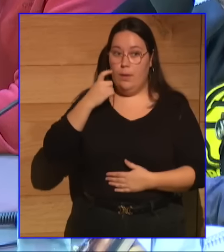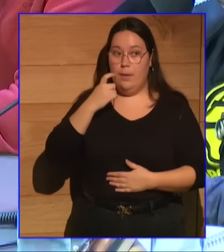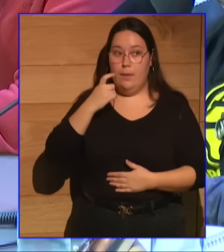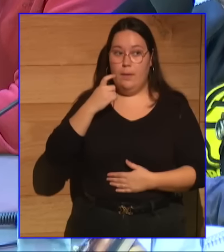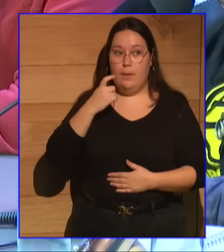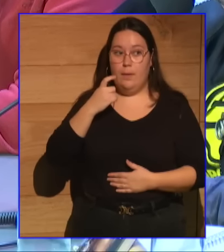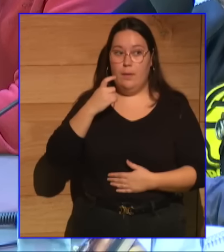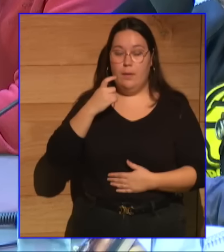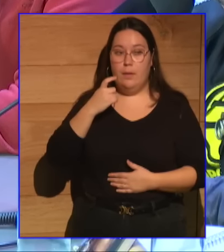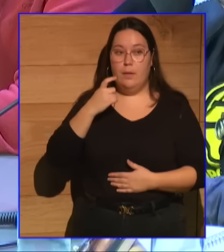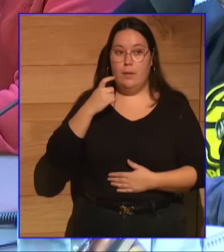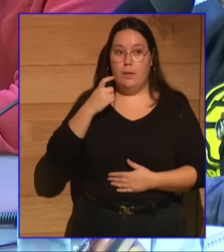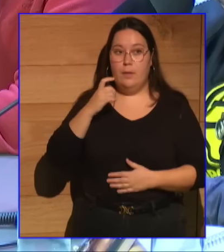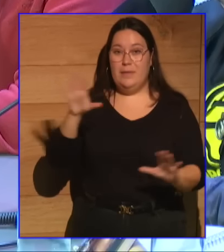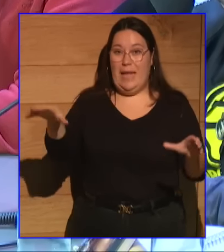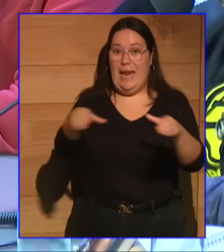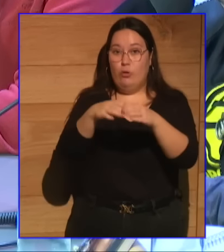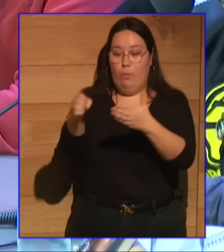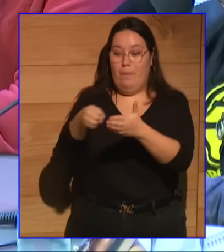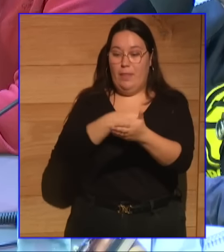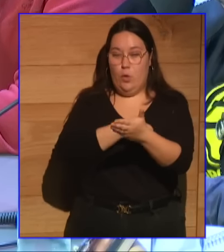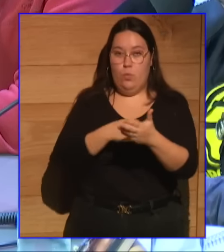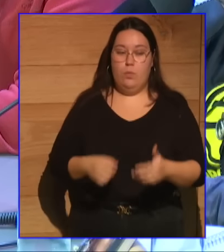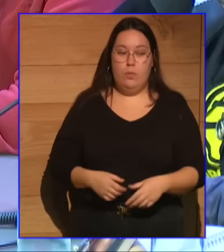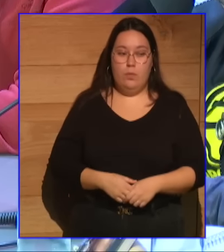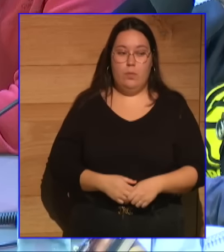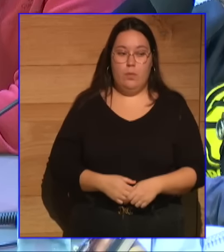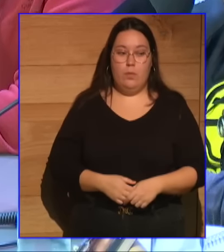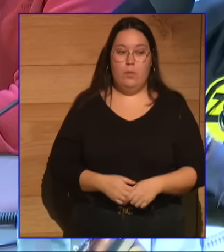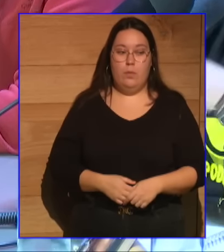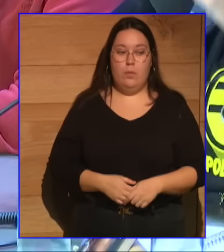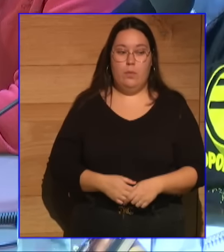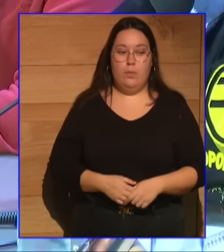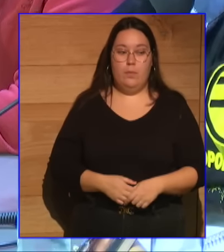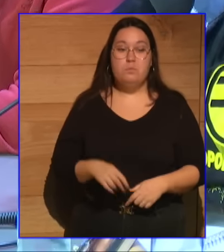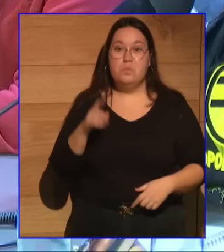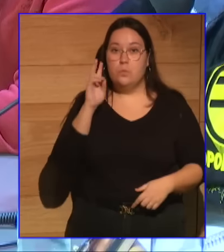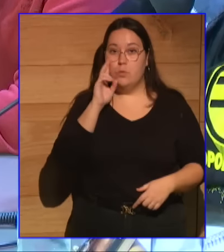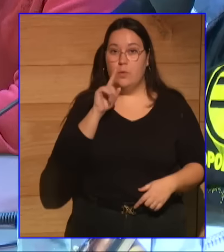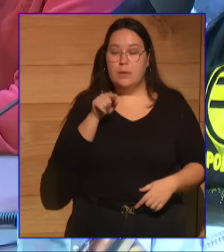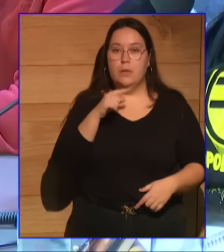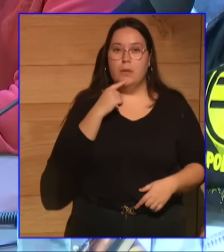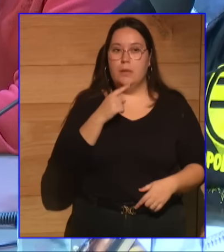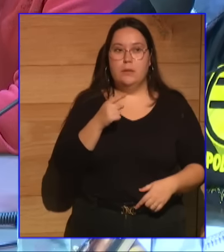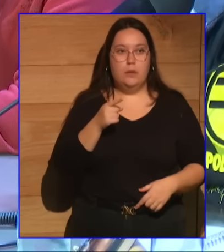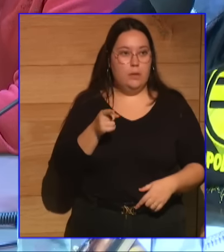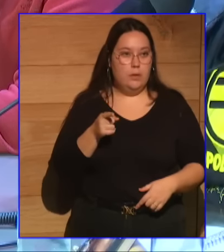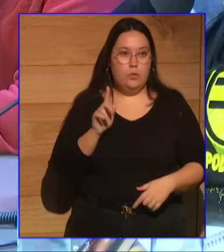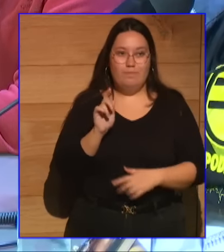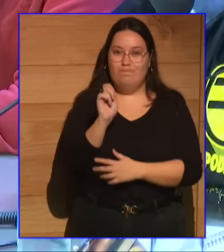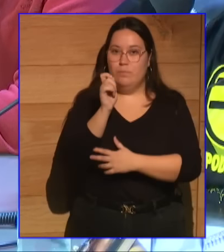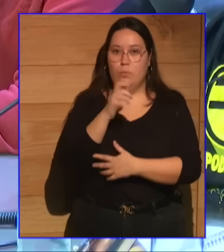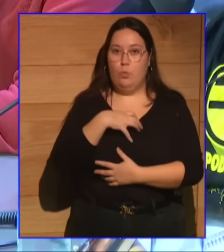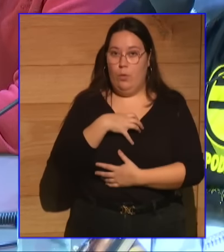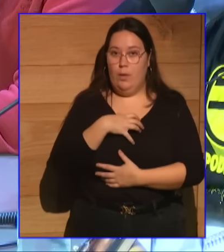el vaciamiento del gueto y tú ves eso y dices, esto no puede caber en cabeza humana. Ya